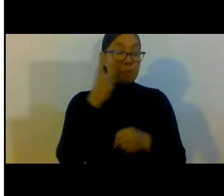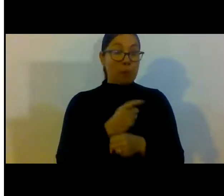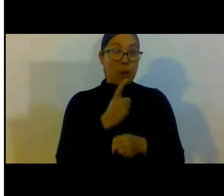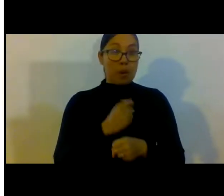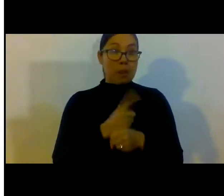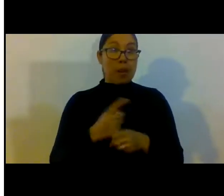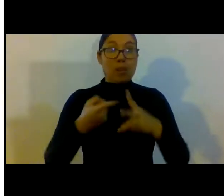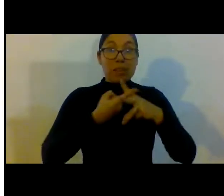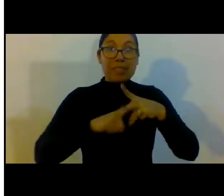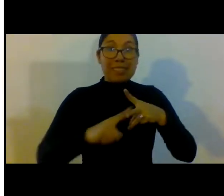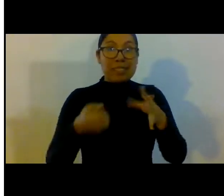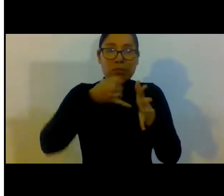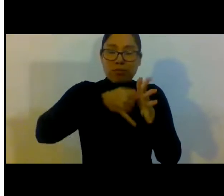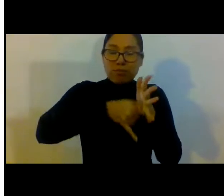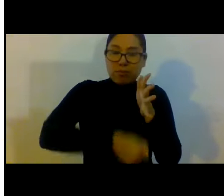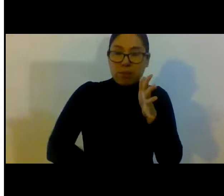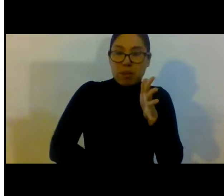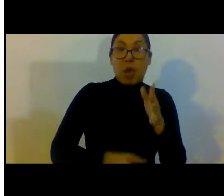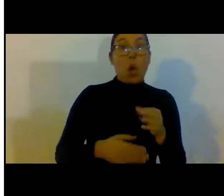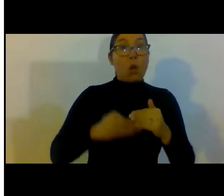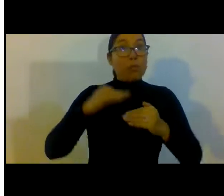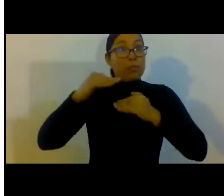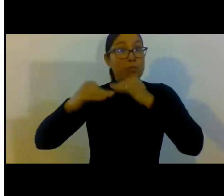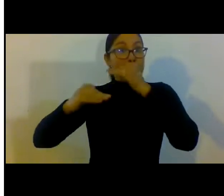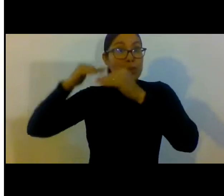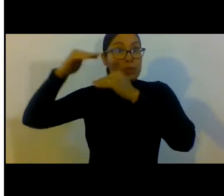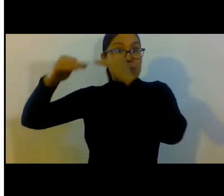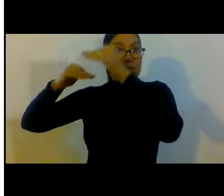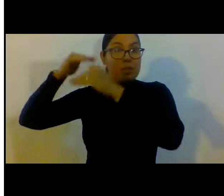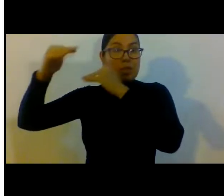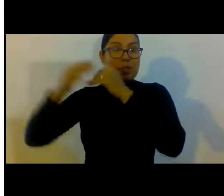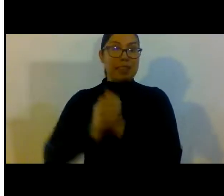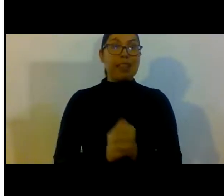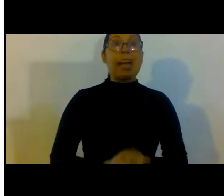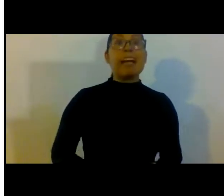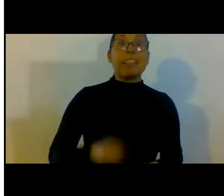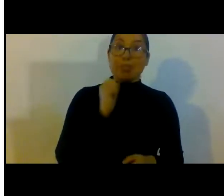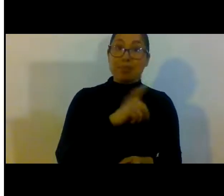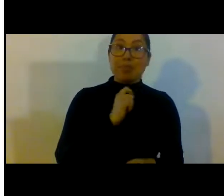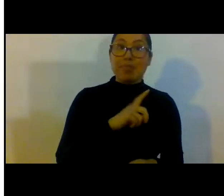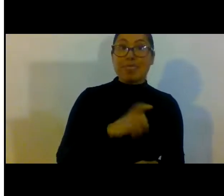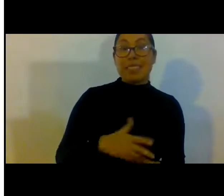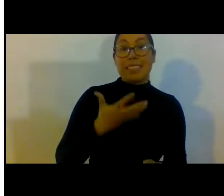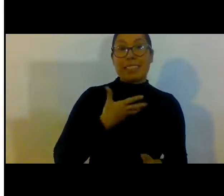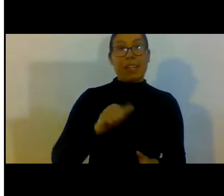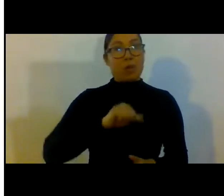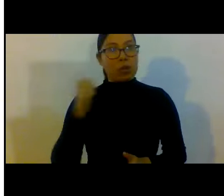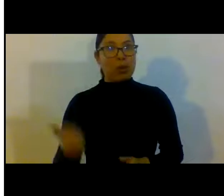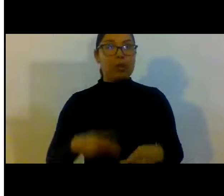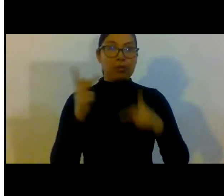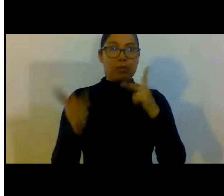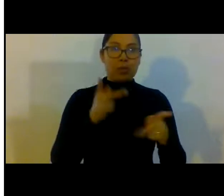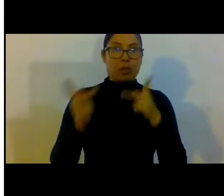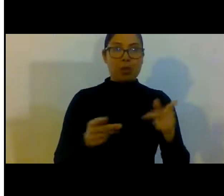¿Para qué? Pues para rescatarlo. ¿Sí? Y luego, ¿qué más? Existen estas preguntas generales. Por ejemplo, está la pregunta